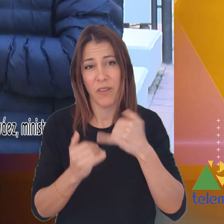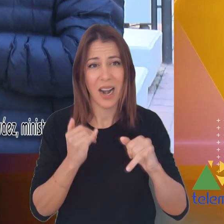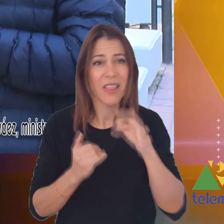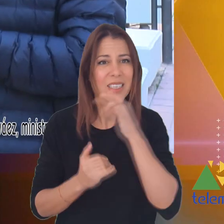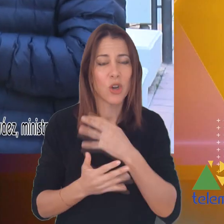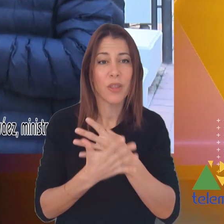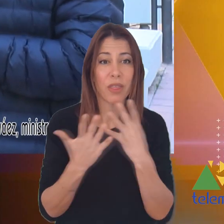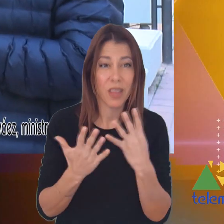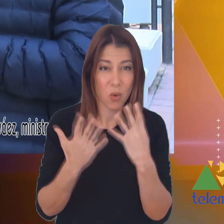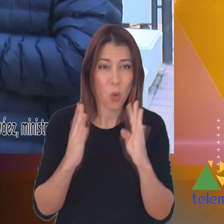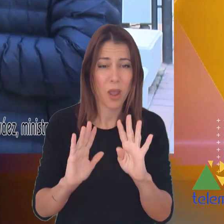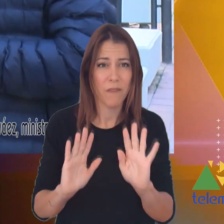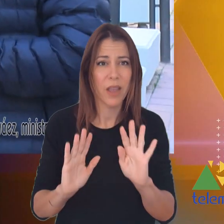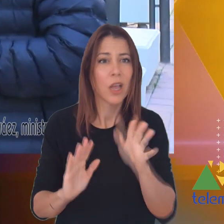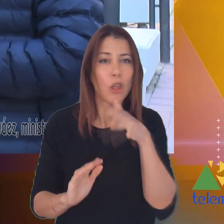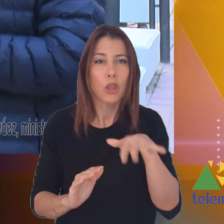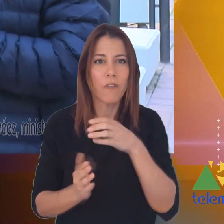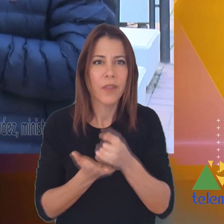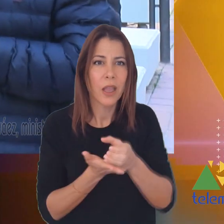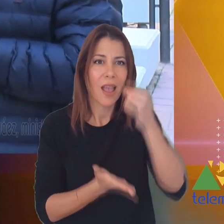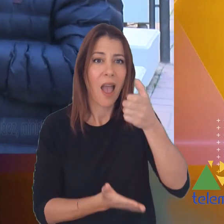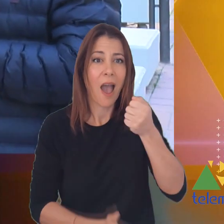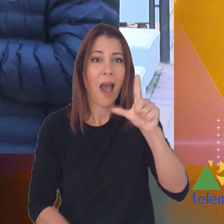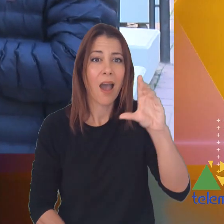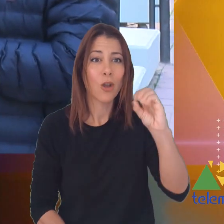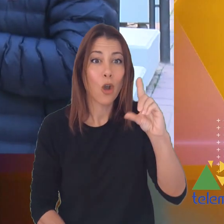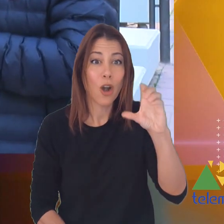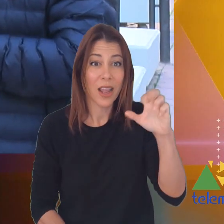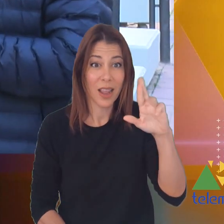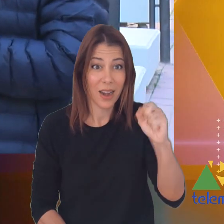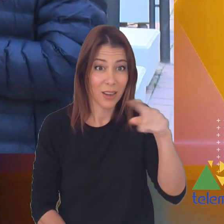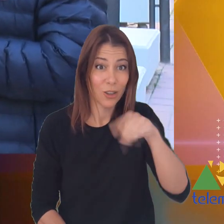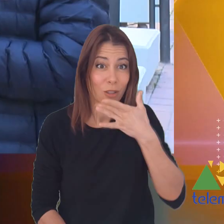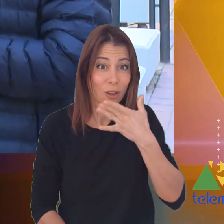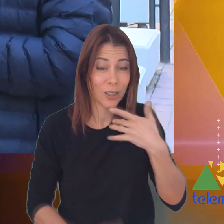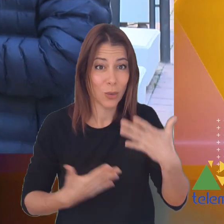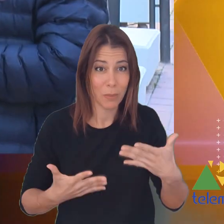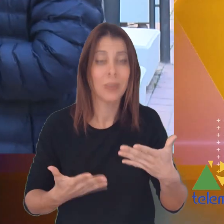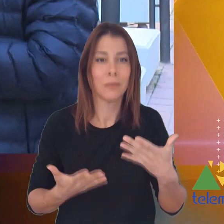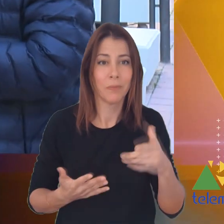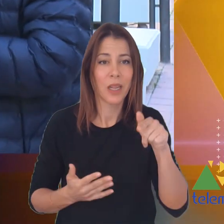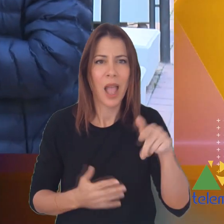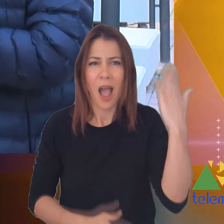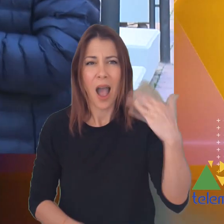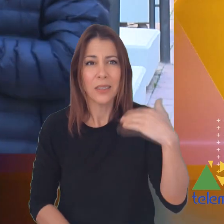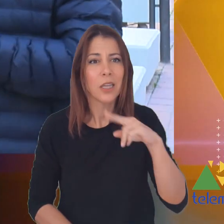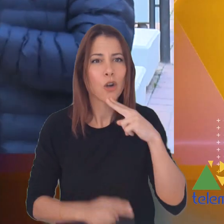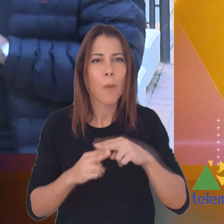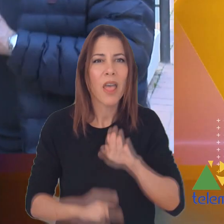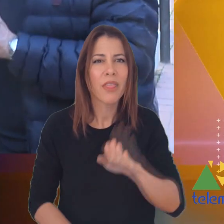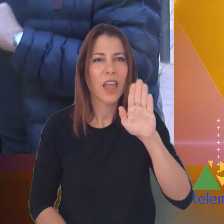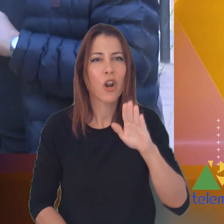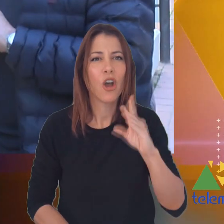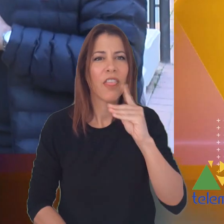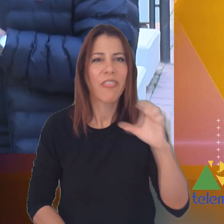XIX, en la Alcolera, lo que hoy es la Alcolera, que en aquella época se llamaba el Cerro de la Glorieta. Pues